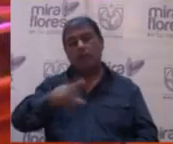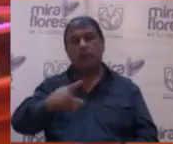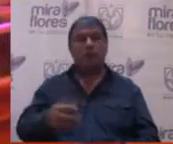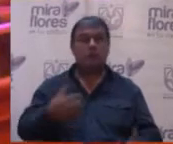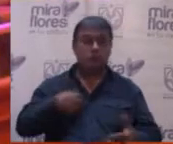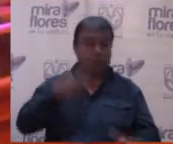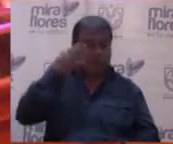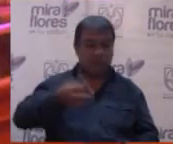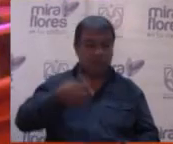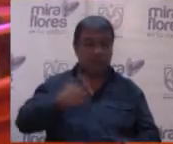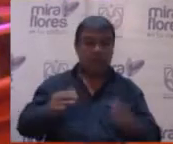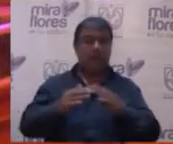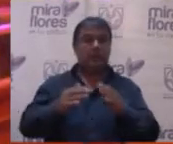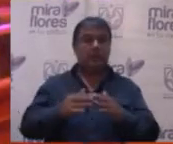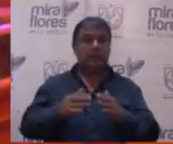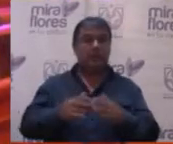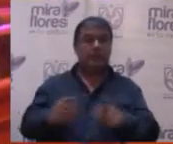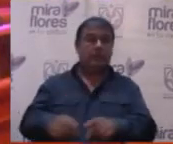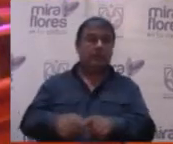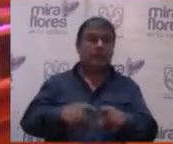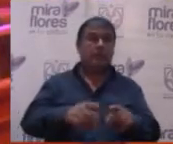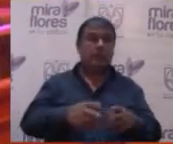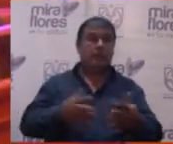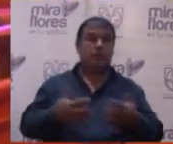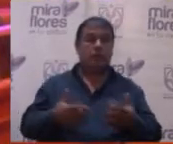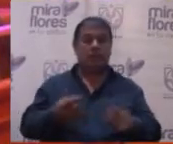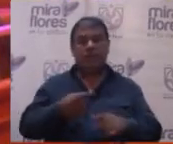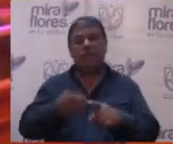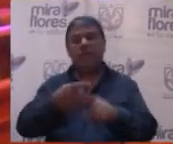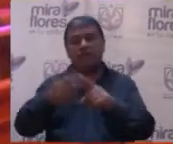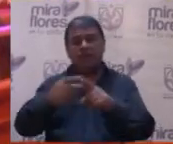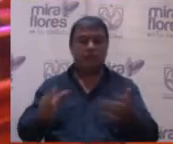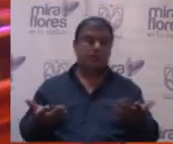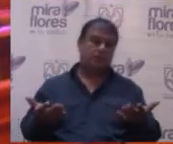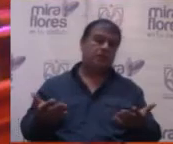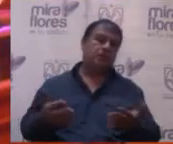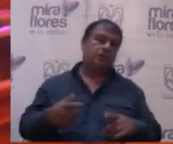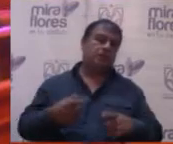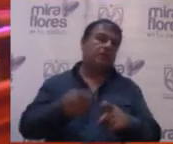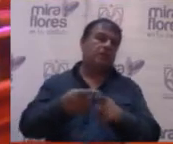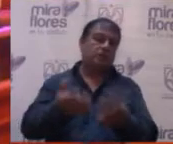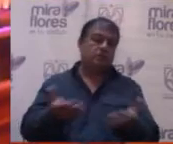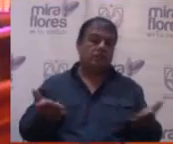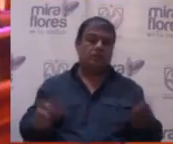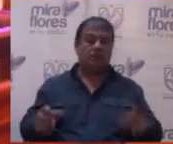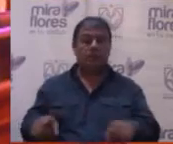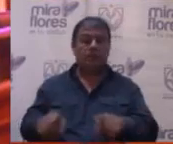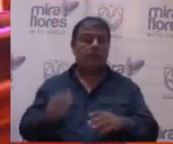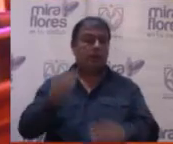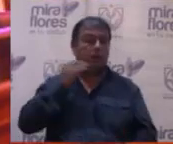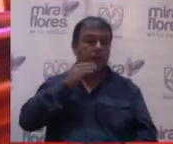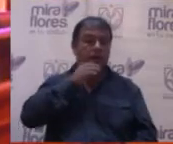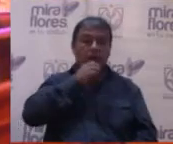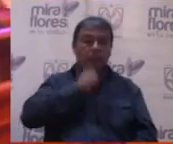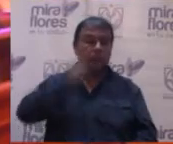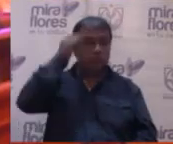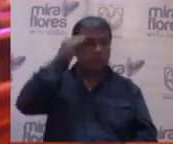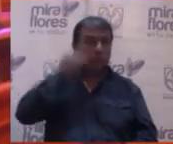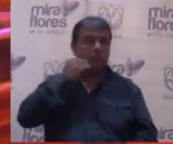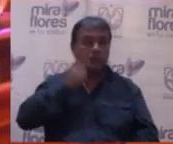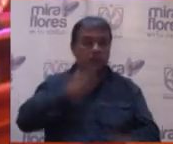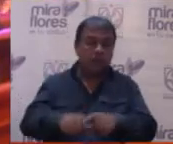estoy casi segura que en esa casa además va a ser, creo que, multifuncional, porque va a ser para el adulto mayor y va a tener también otro tipo de